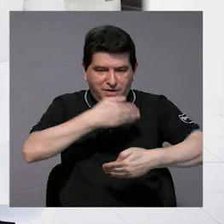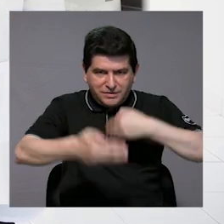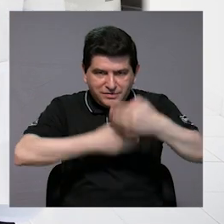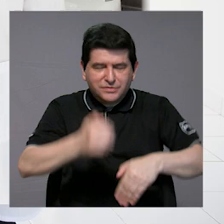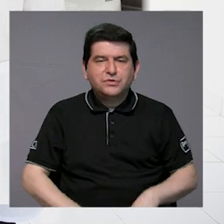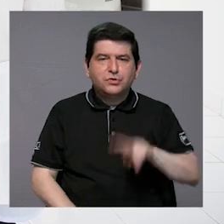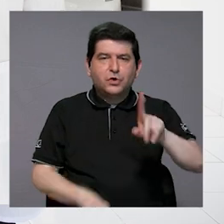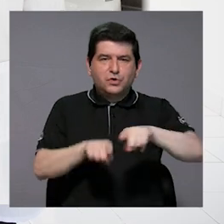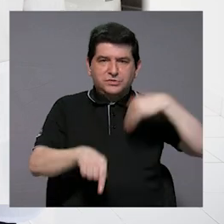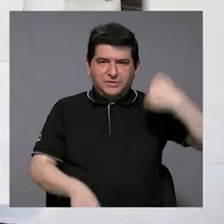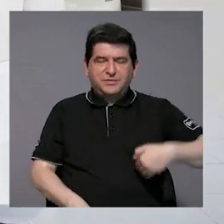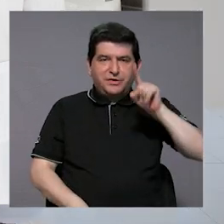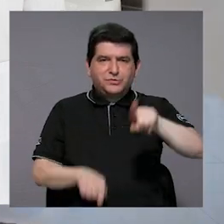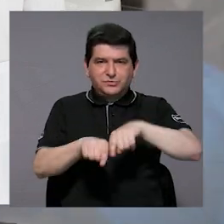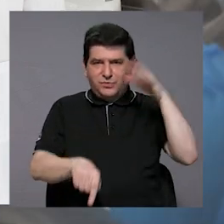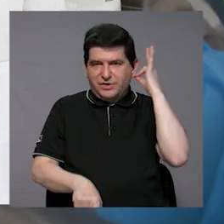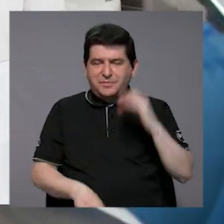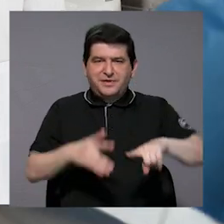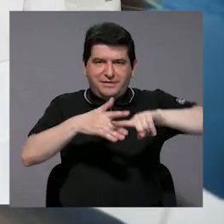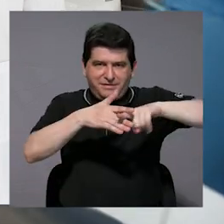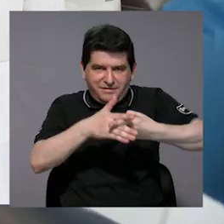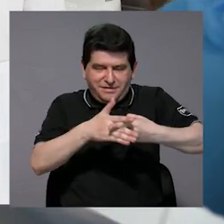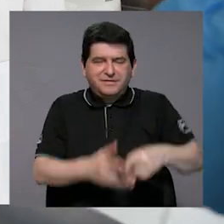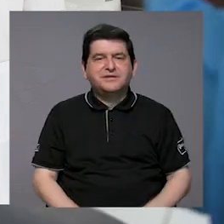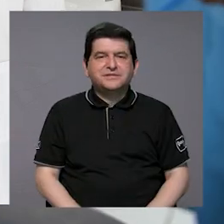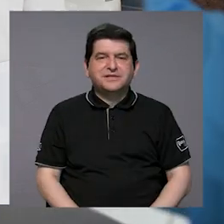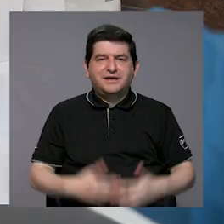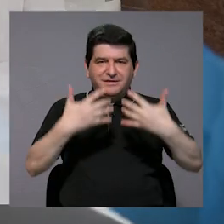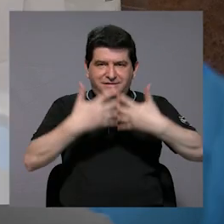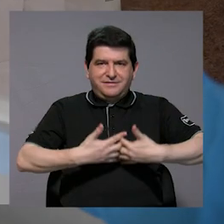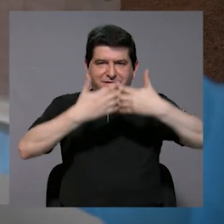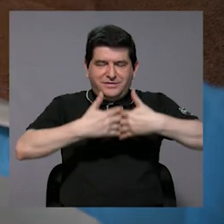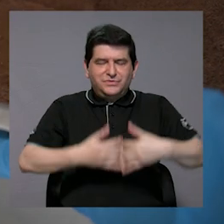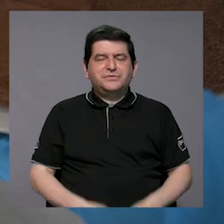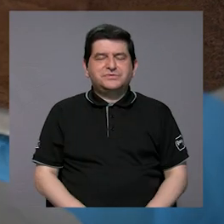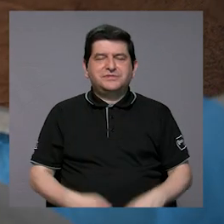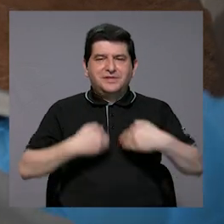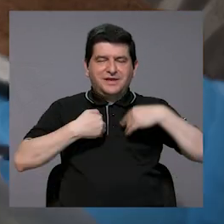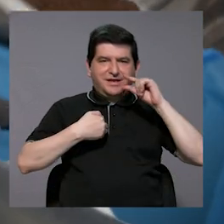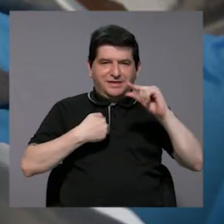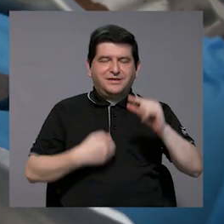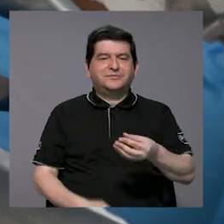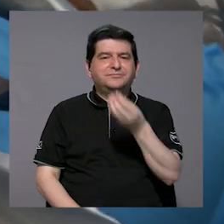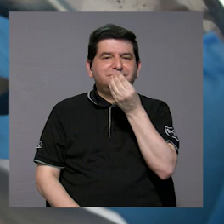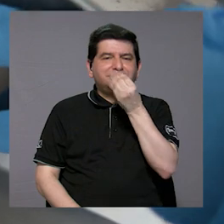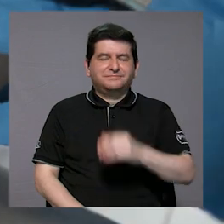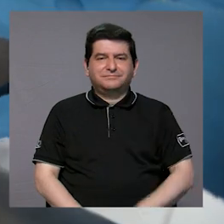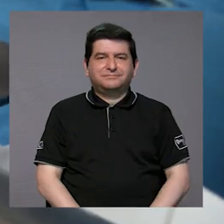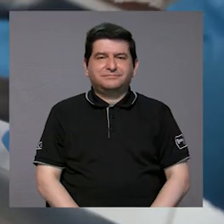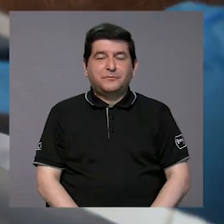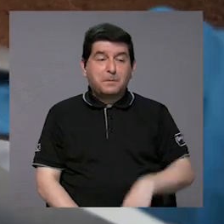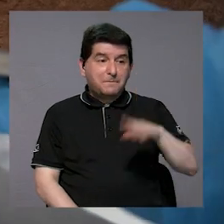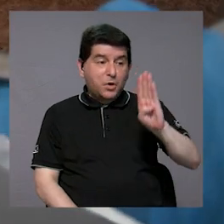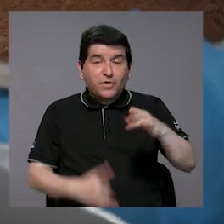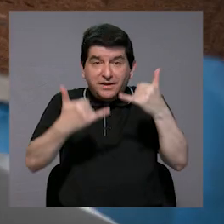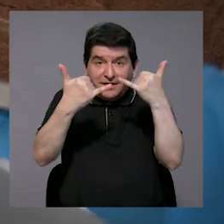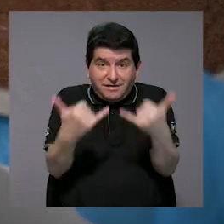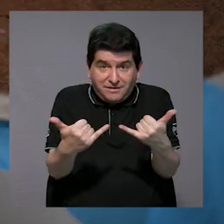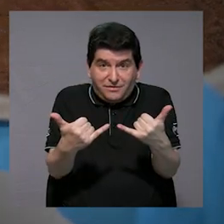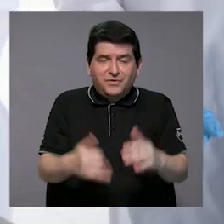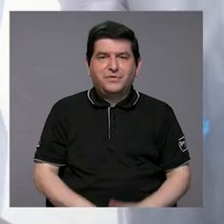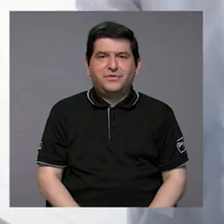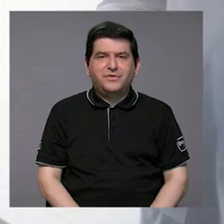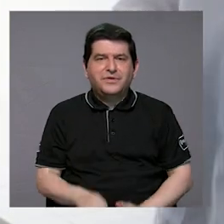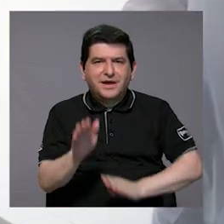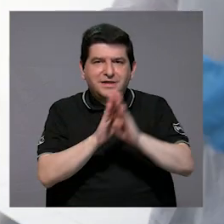una planta de prototipado, dos hermanos y una hermana han dado sus primeros pasos en la industria de los insectos comestibles.